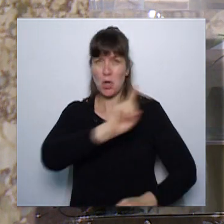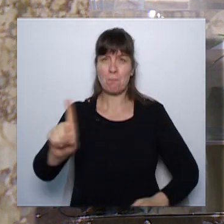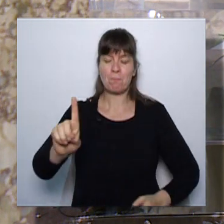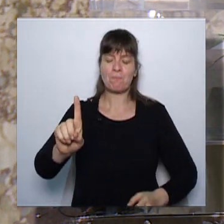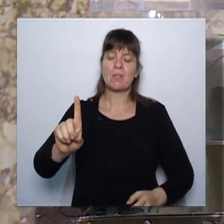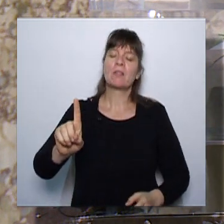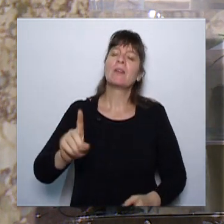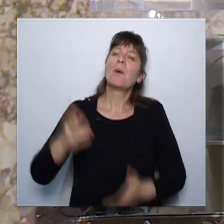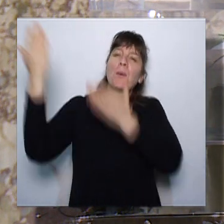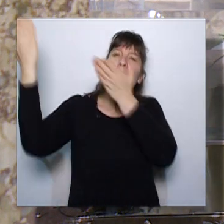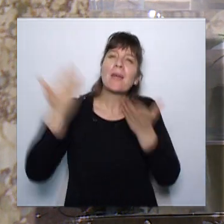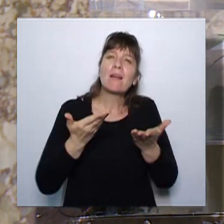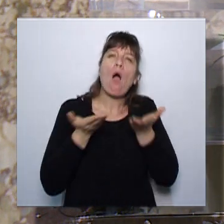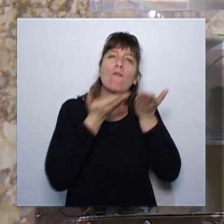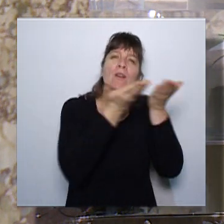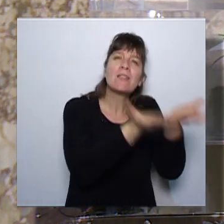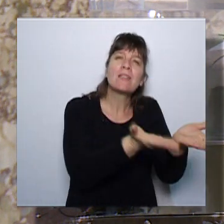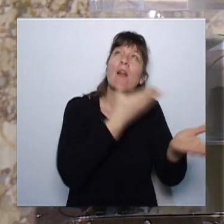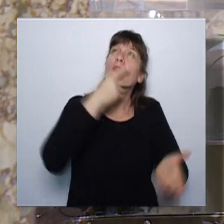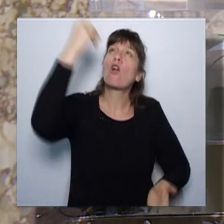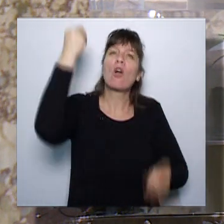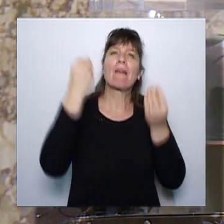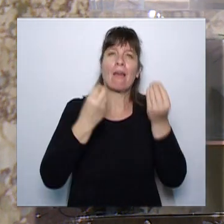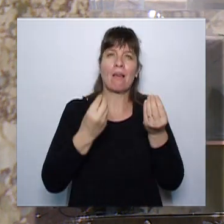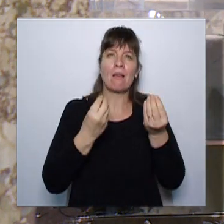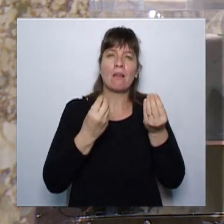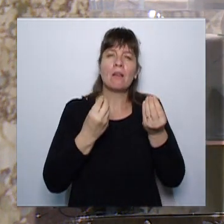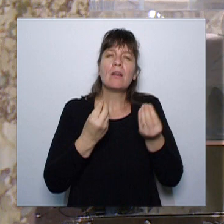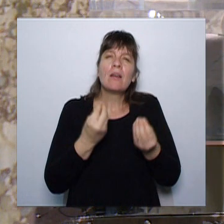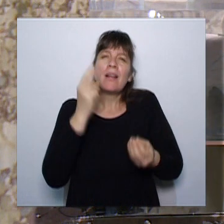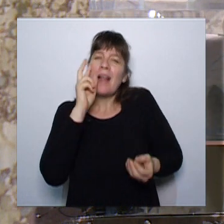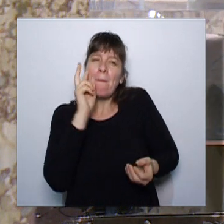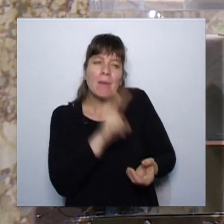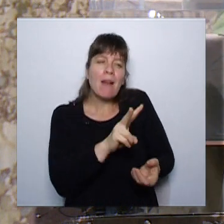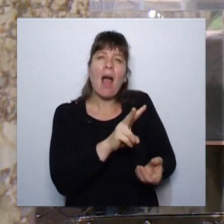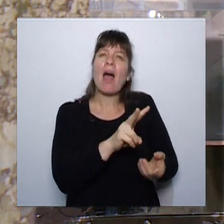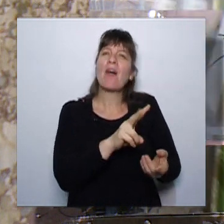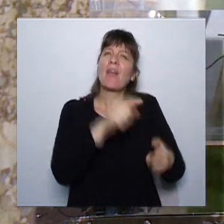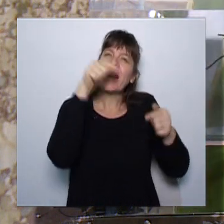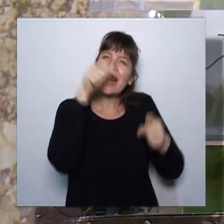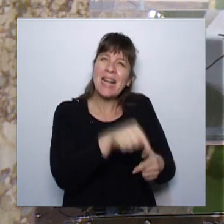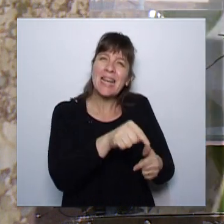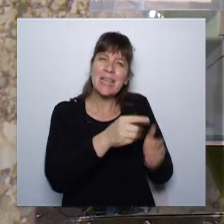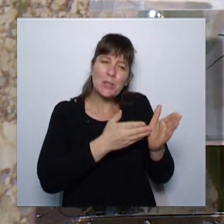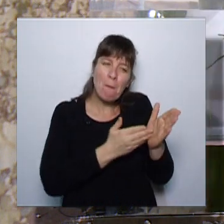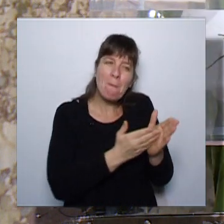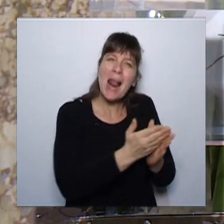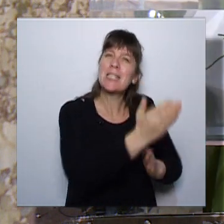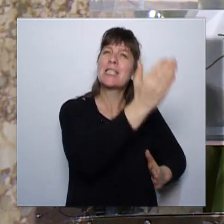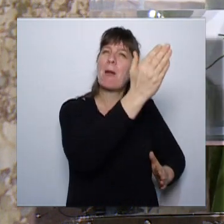sino que viene a ofrecer la perspectiva de que en esa